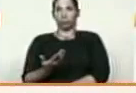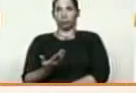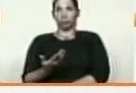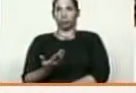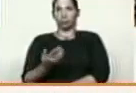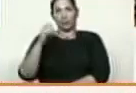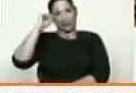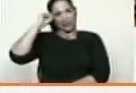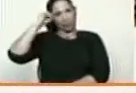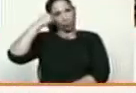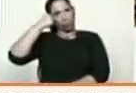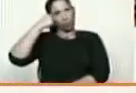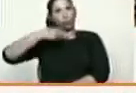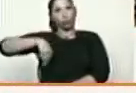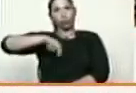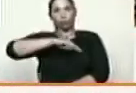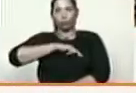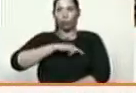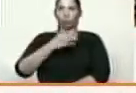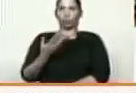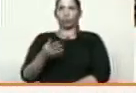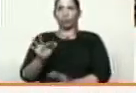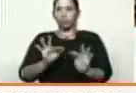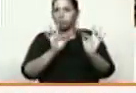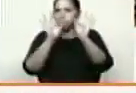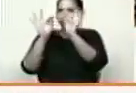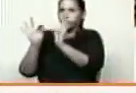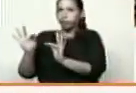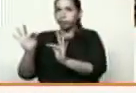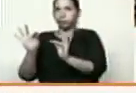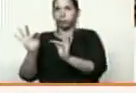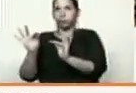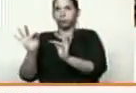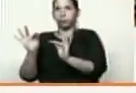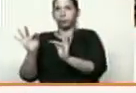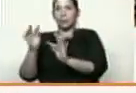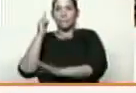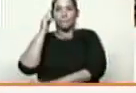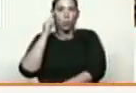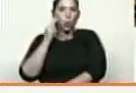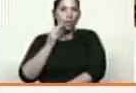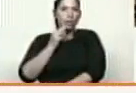recordemos que somos herederos directos de Simón Bolívar.